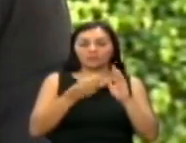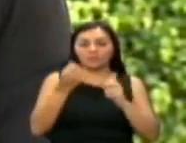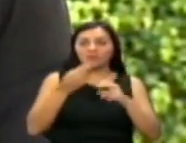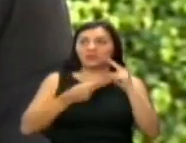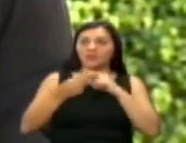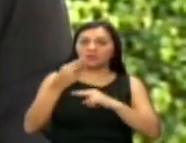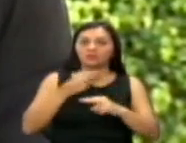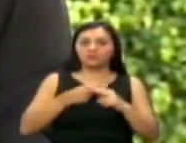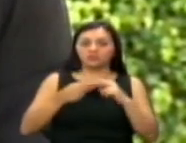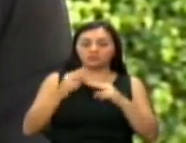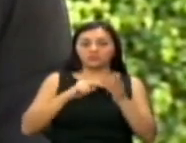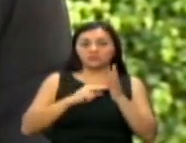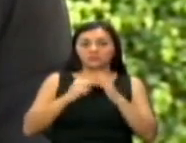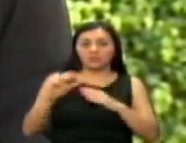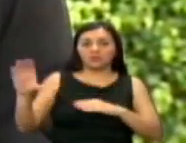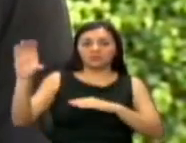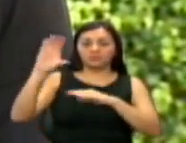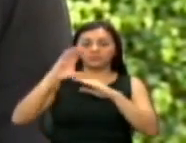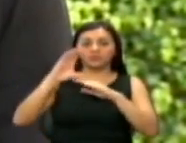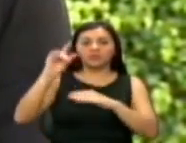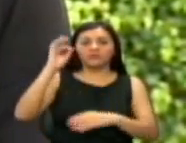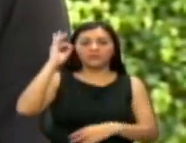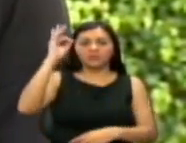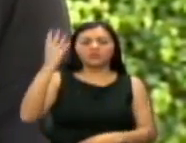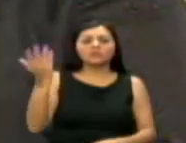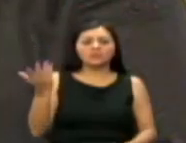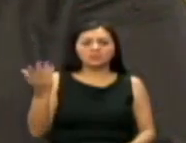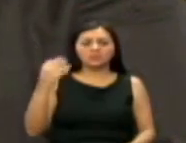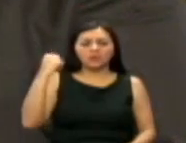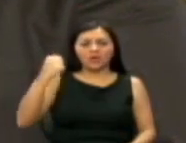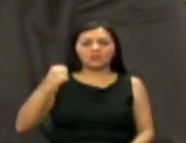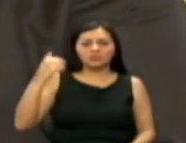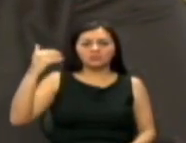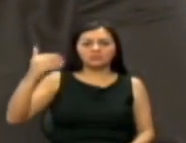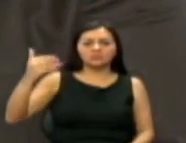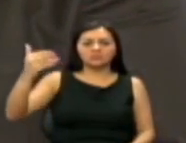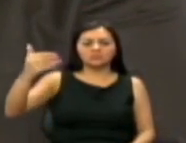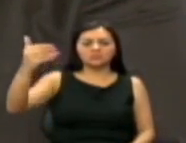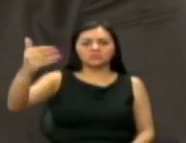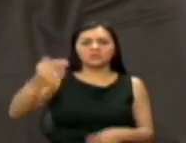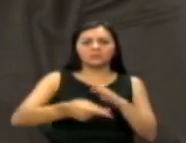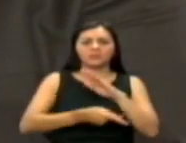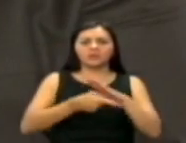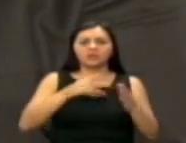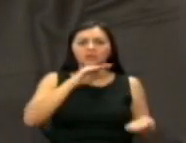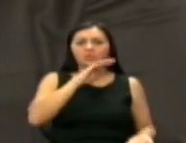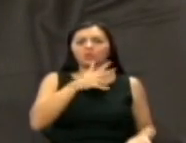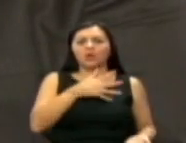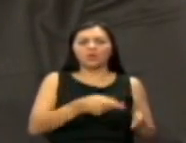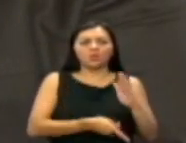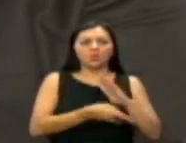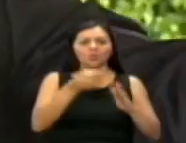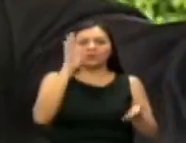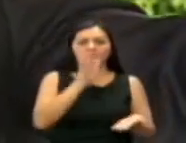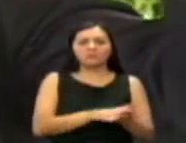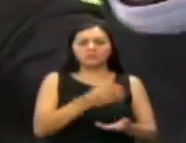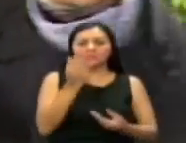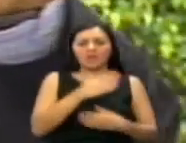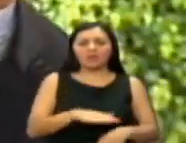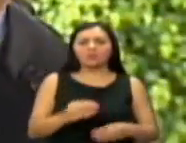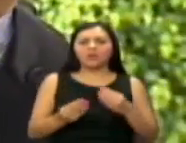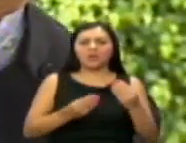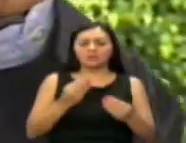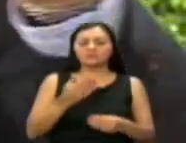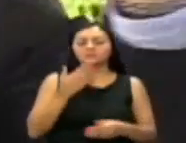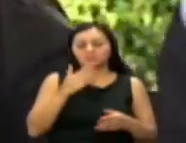puede recibir financiamiento. Y a futuro, pues en 5 años posteriores, con ese petróleo comprometido, ¿qué va a pasar? Bueno, de hecho, por ejemplo,